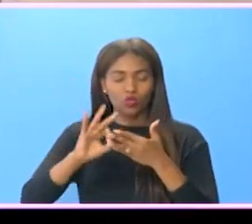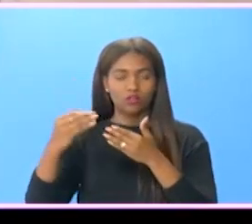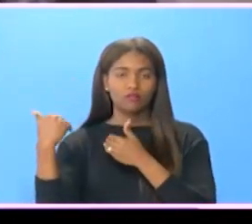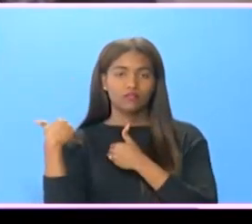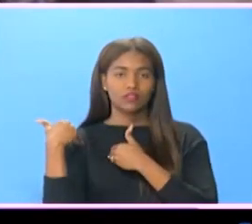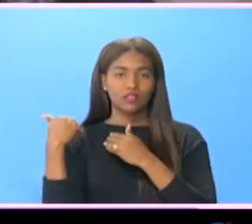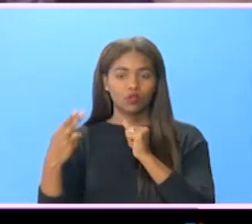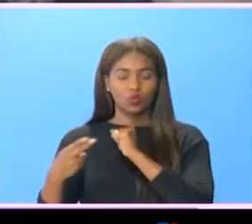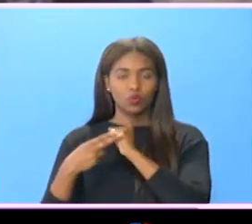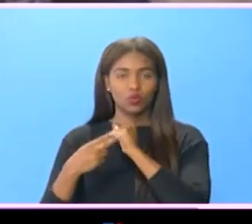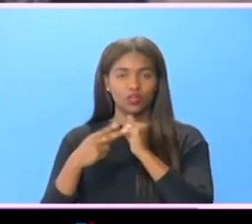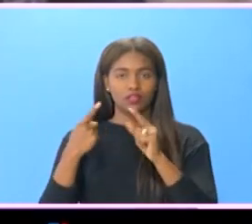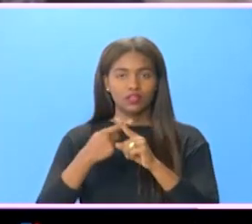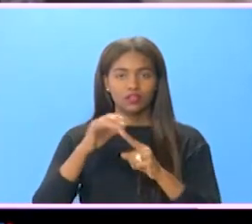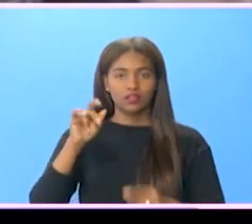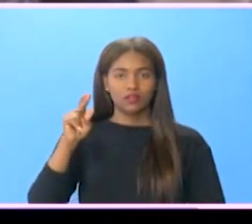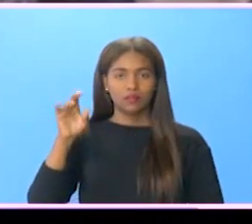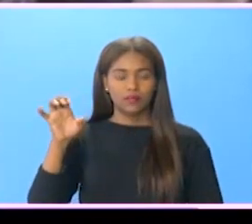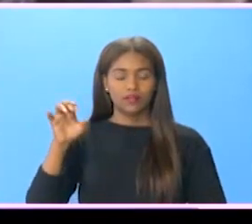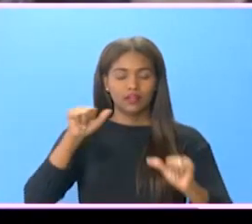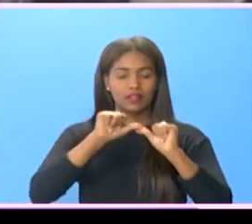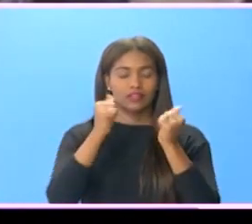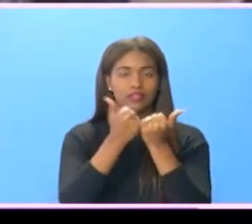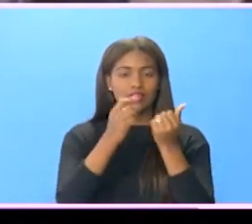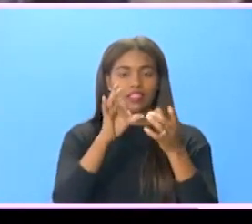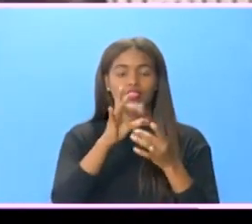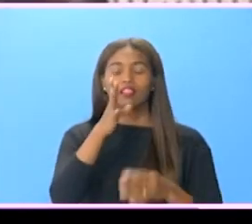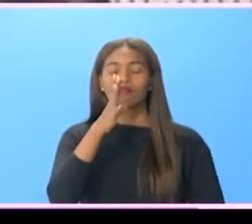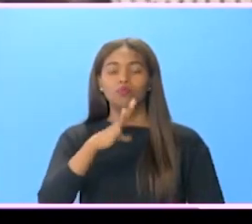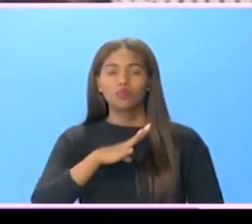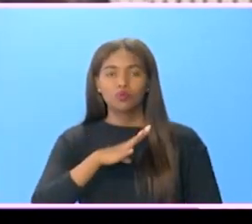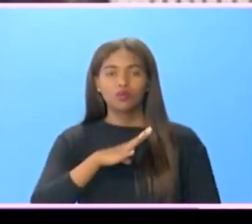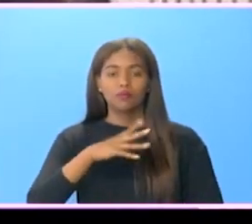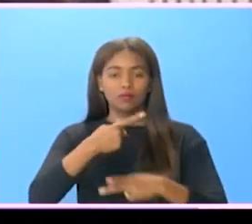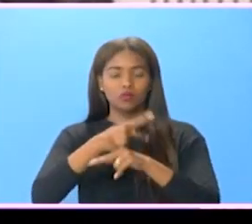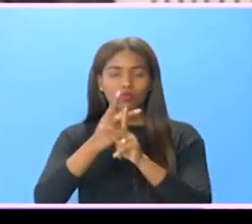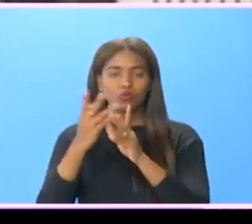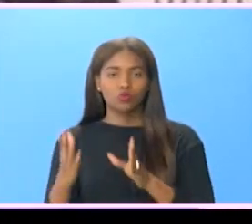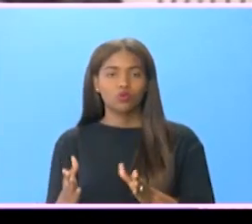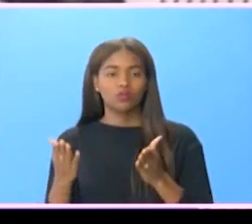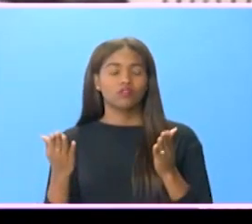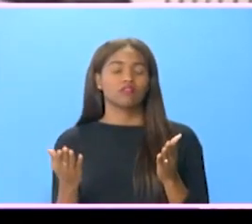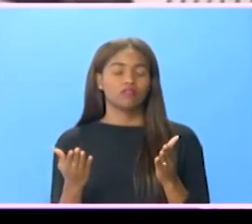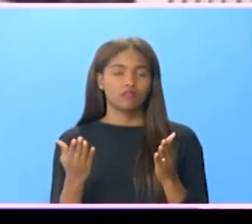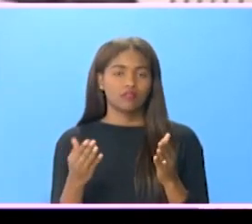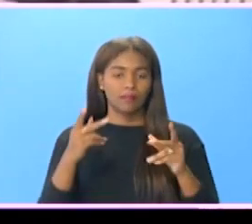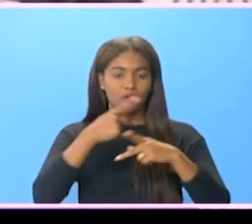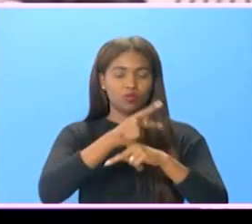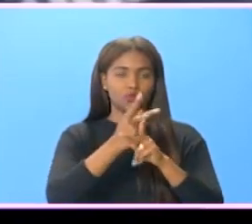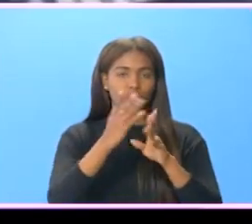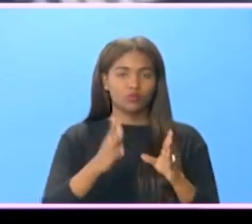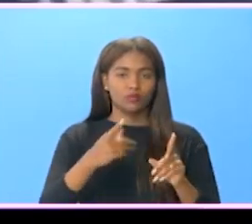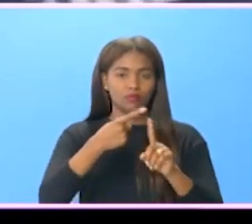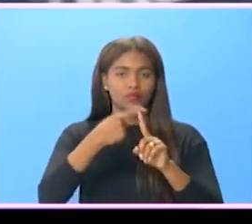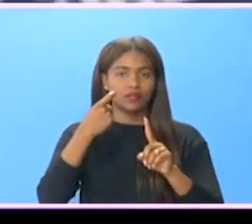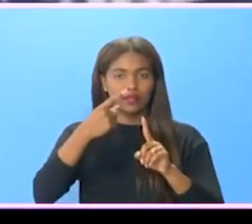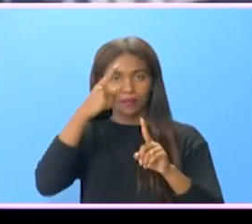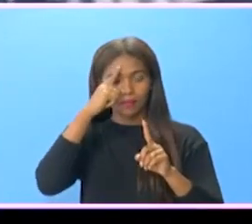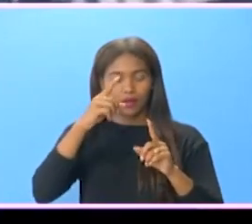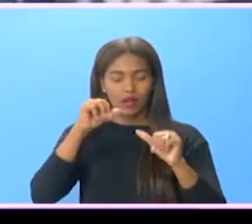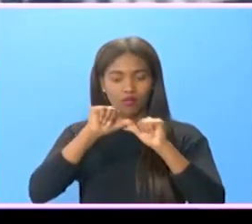encargados de almacén del INESPRE, asociaciones de mujeres, productoras agrícolas, productores pertenecientes